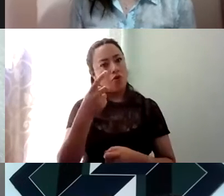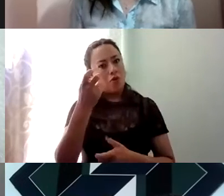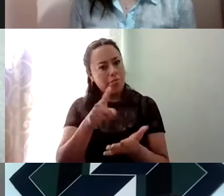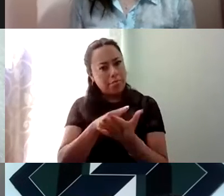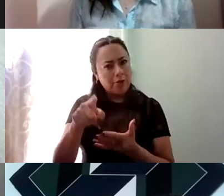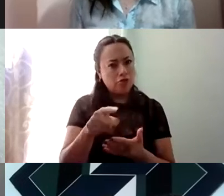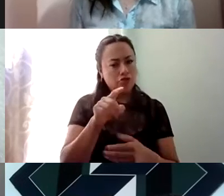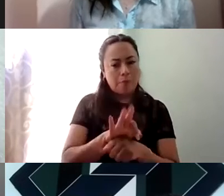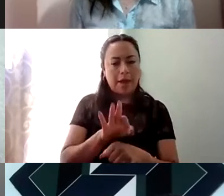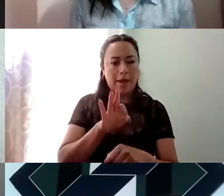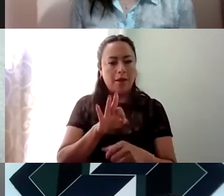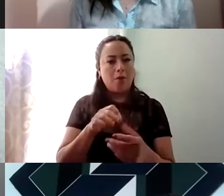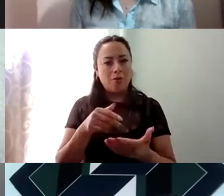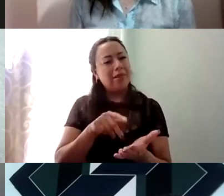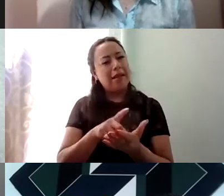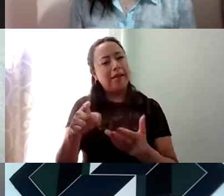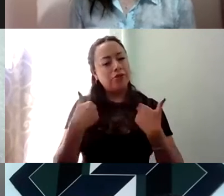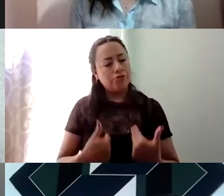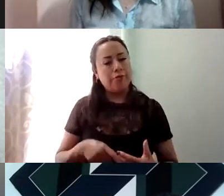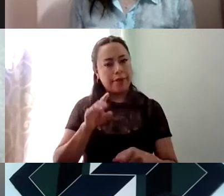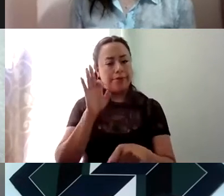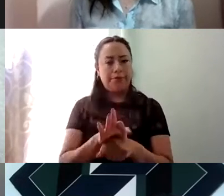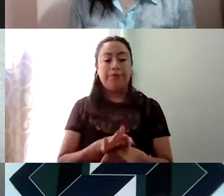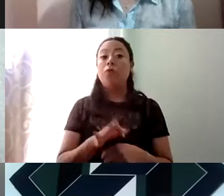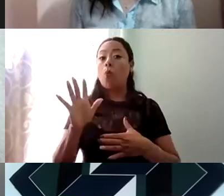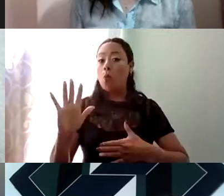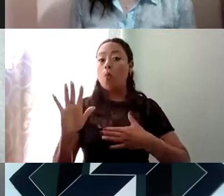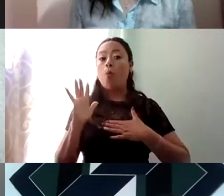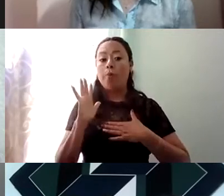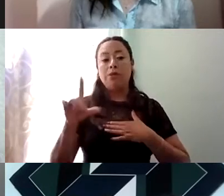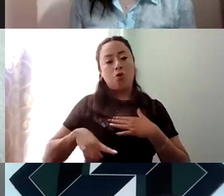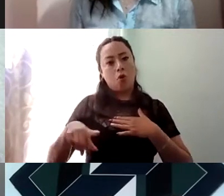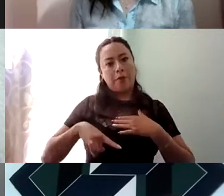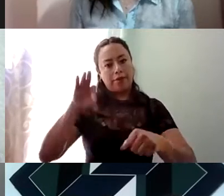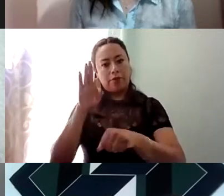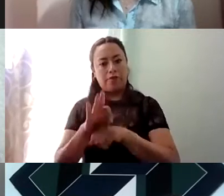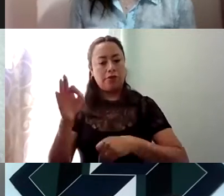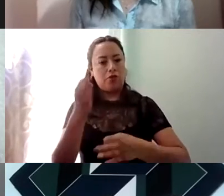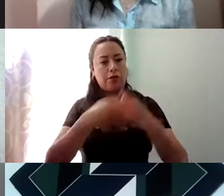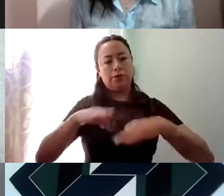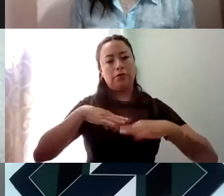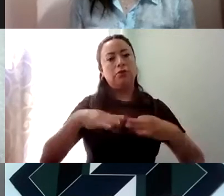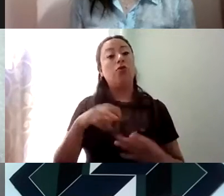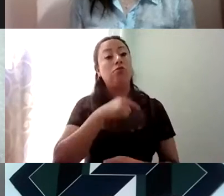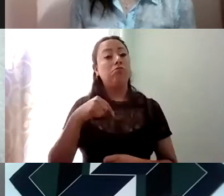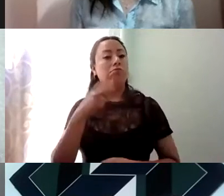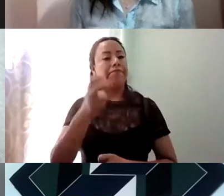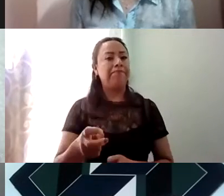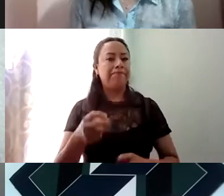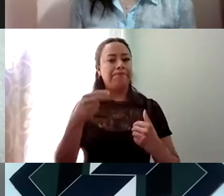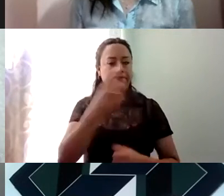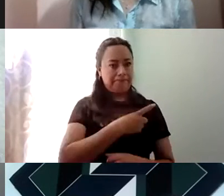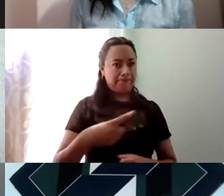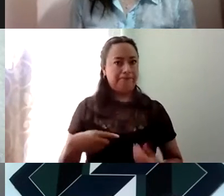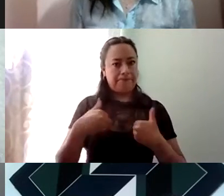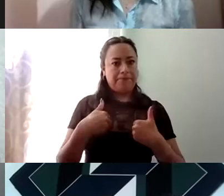y al mismo tiempo un compromiso para gobernantes y defensores de ellos. Así lo debemos entender cuando